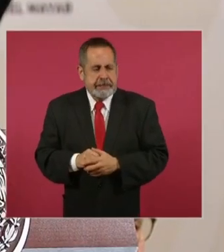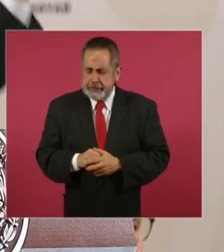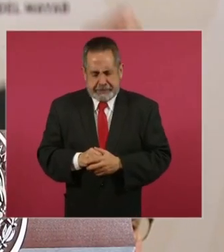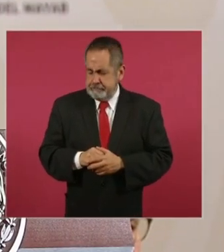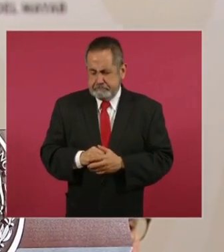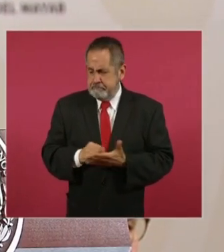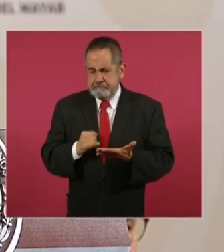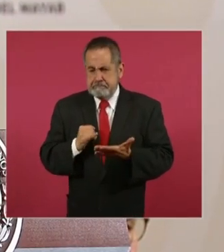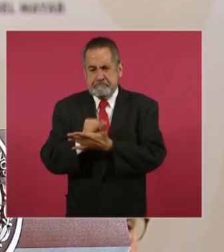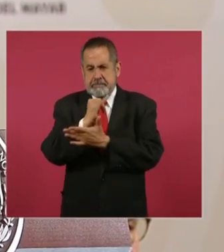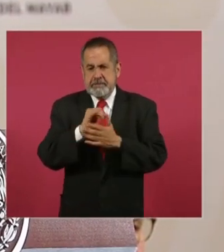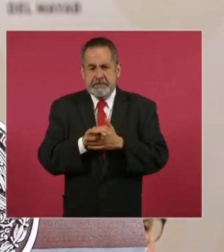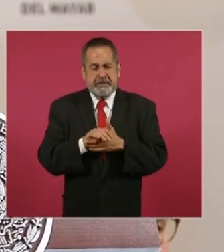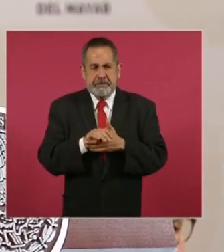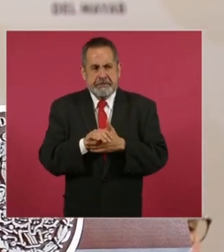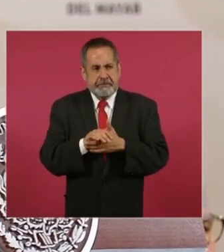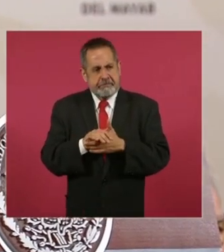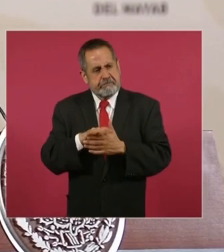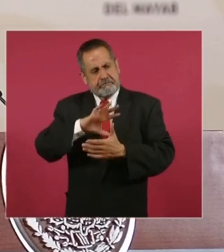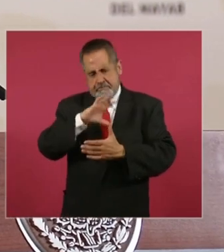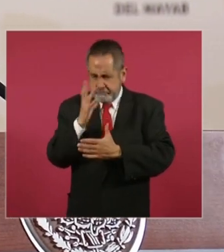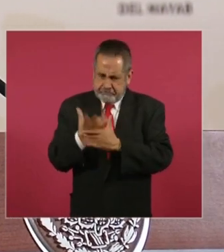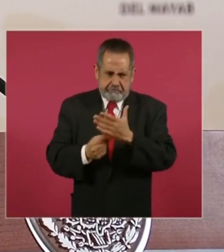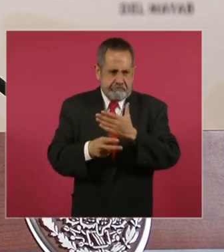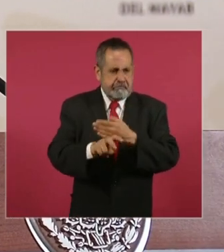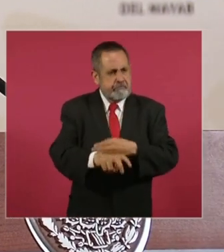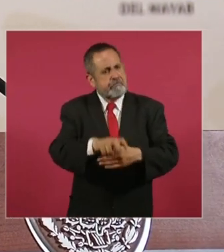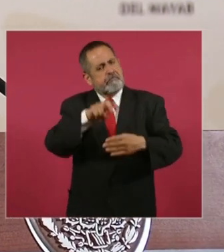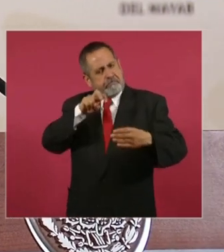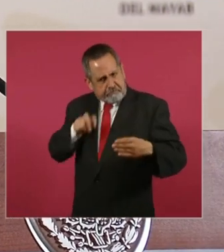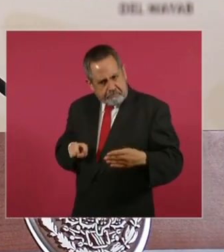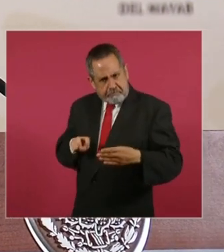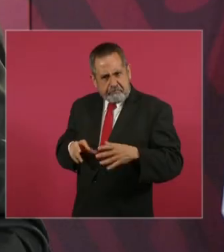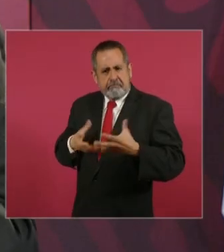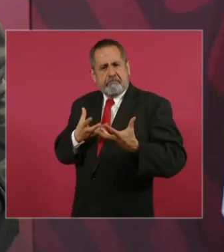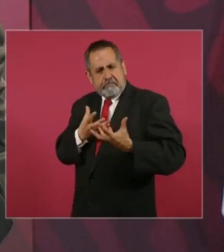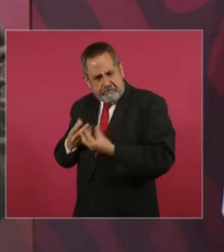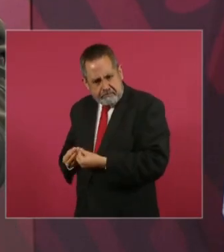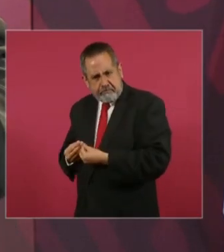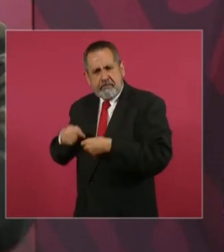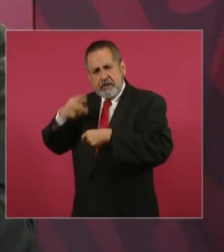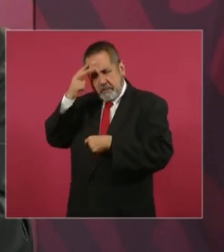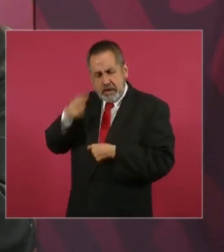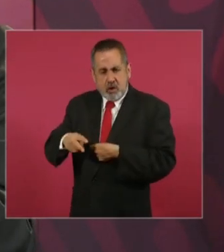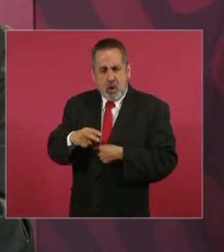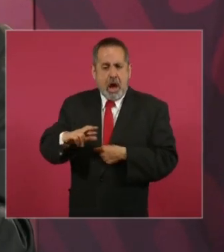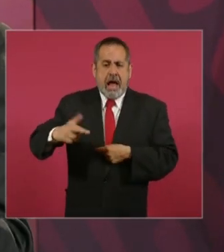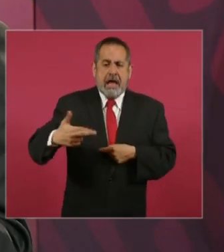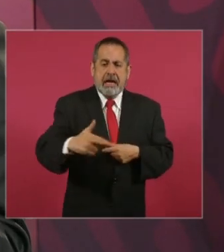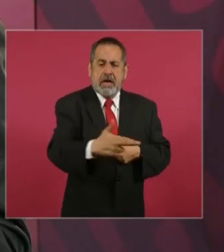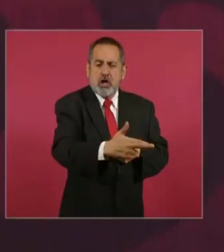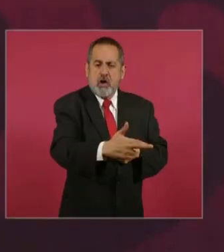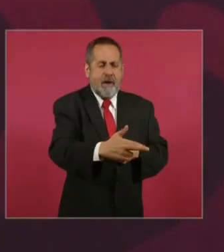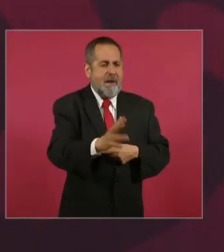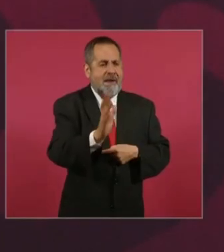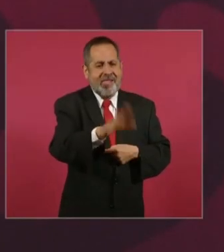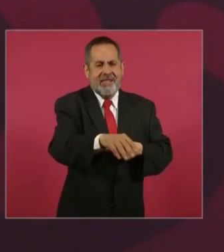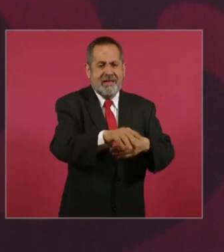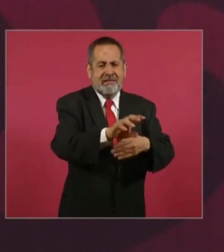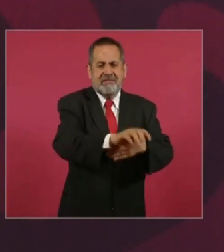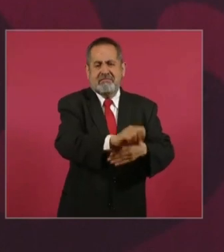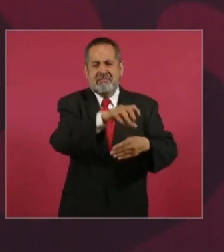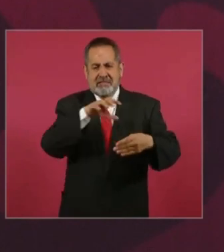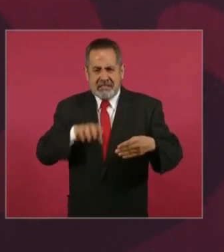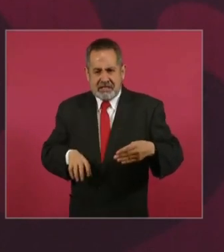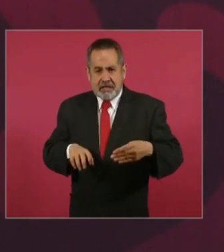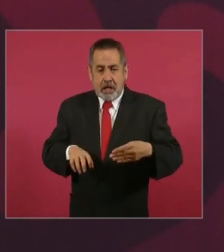deciden pasarse de este lado, cruzan el río y se traen hasta